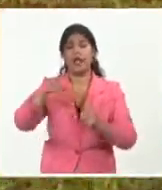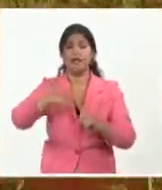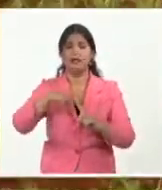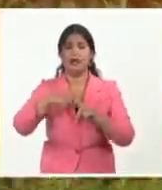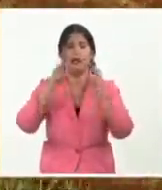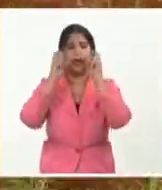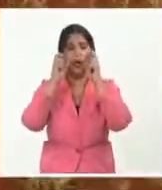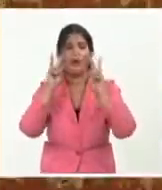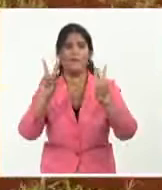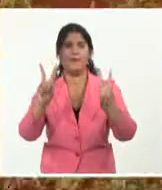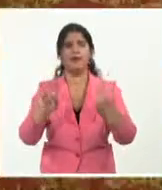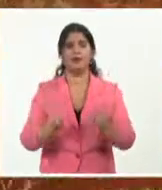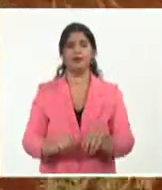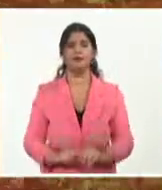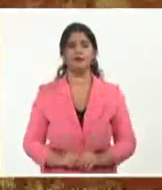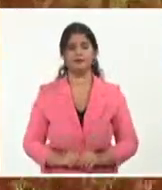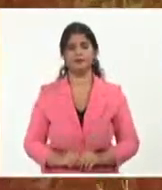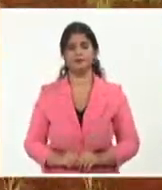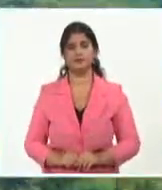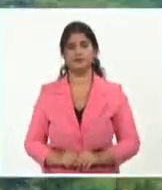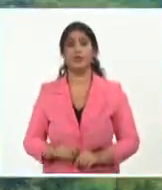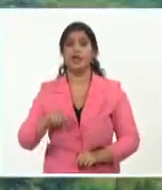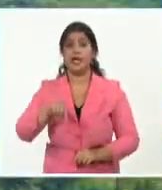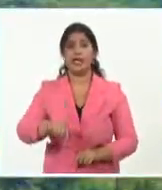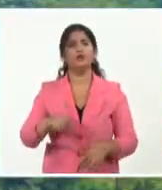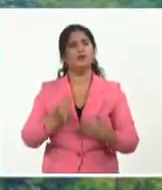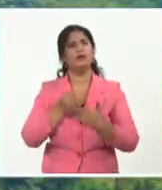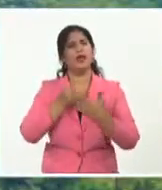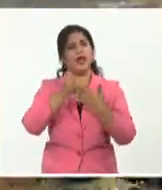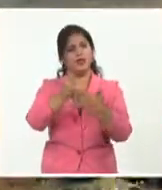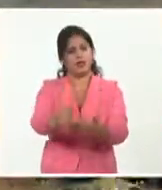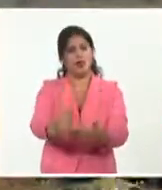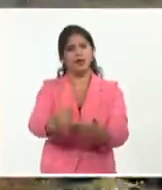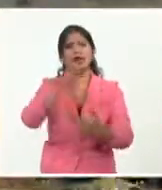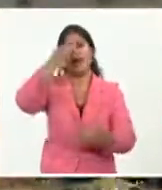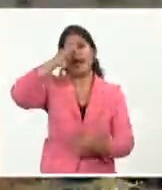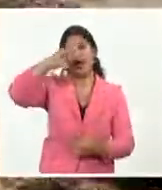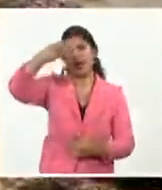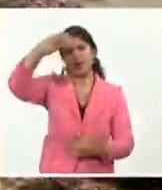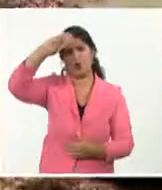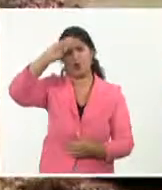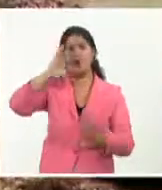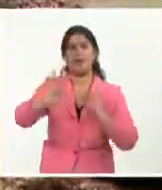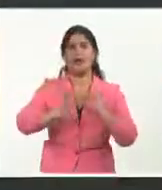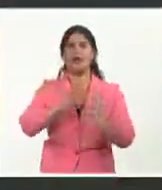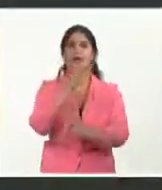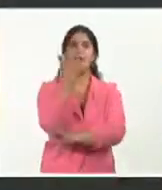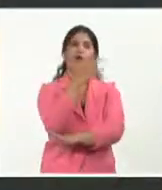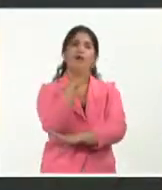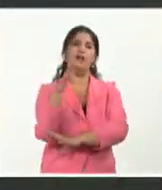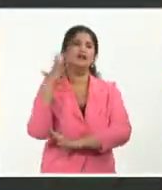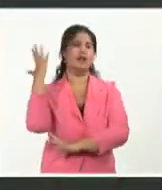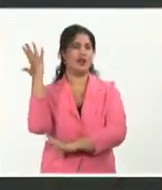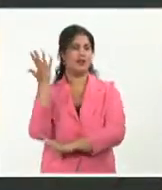de iniciativas. Son modestos aportes de Cuba a la salud del planeta. Lisbeth Benin Matos, Sistema Informativo.